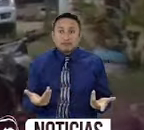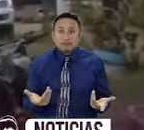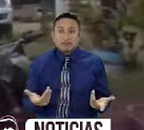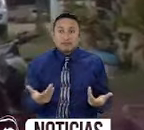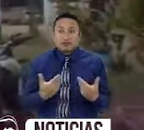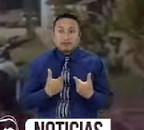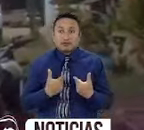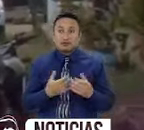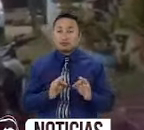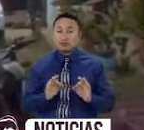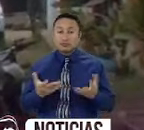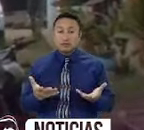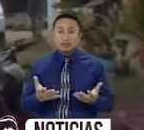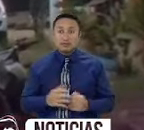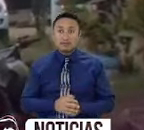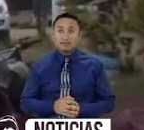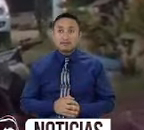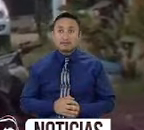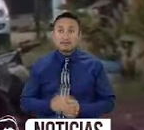no tengo nada.